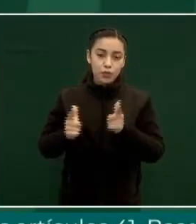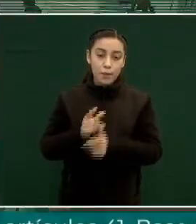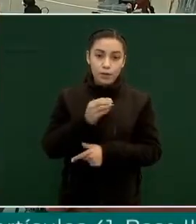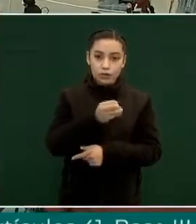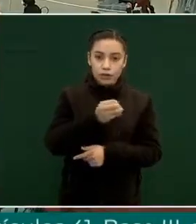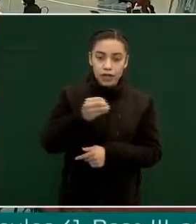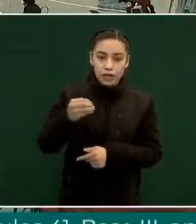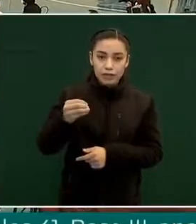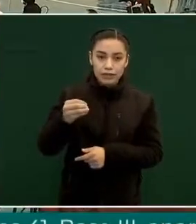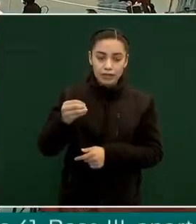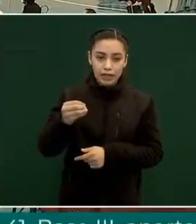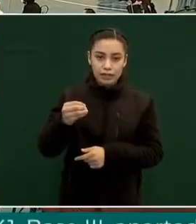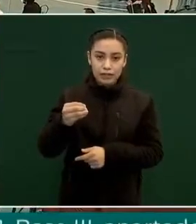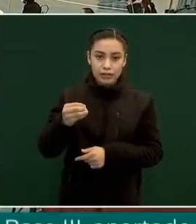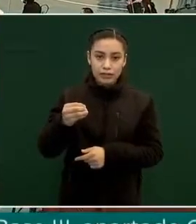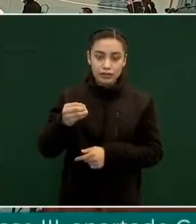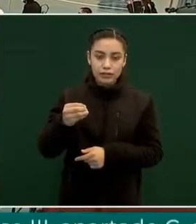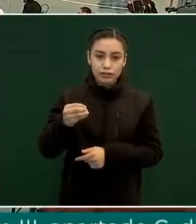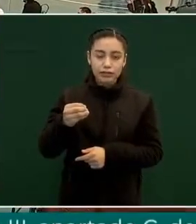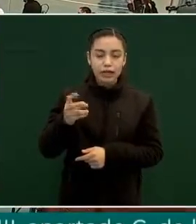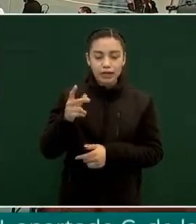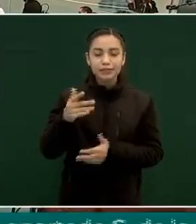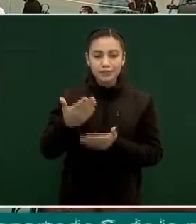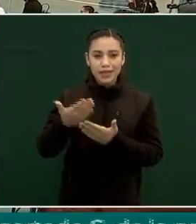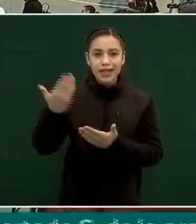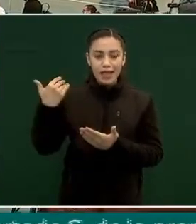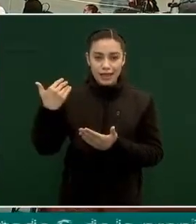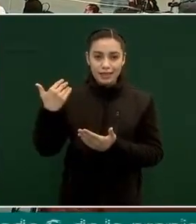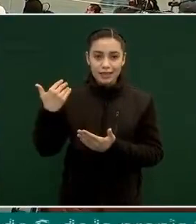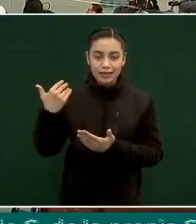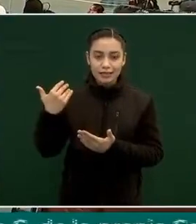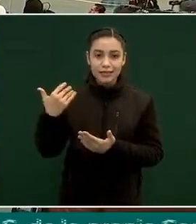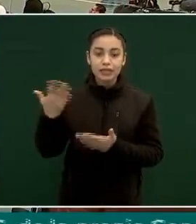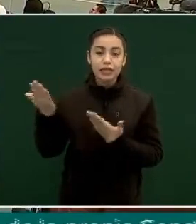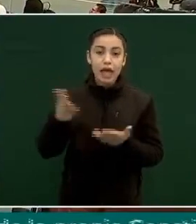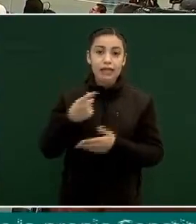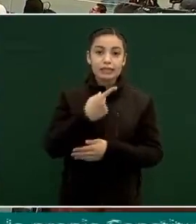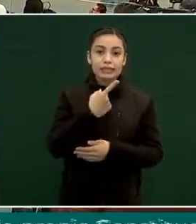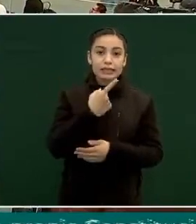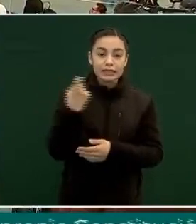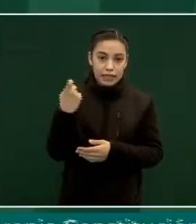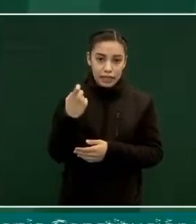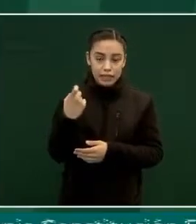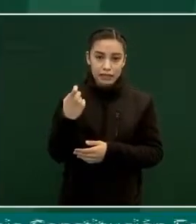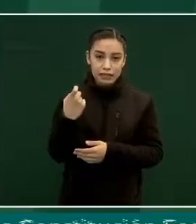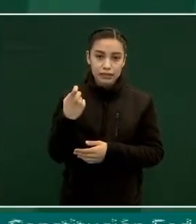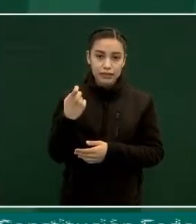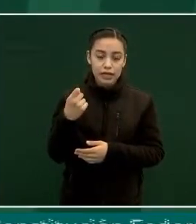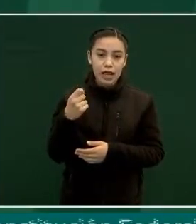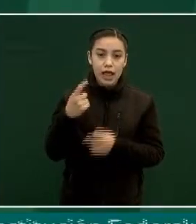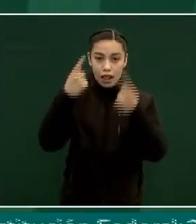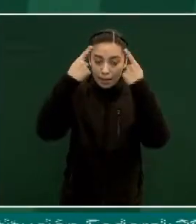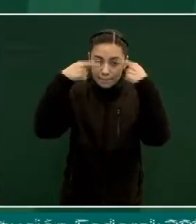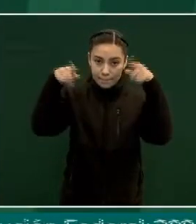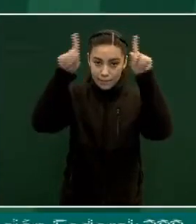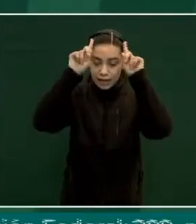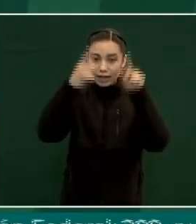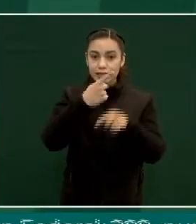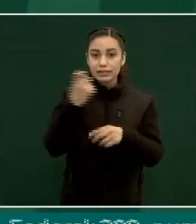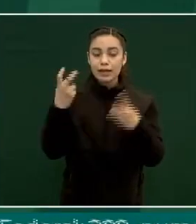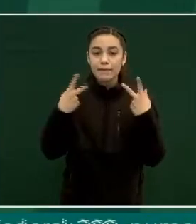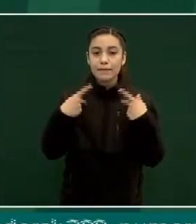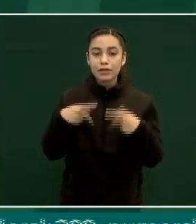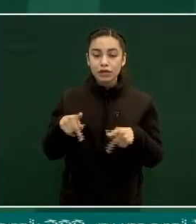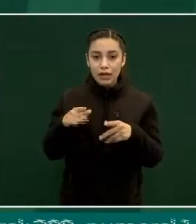ya llegó con anterioridad 100 elementos de la Marina, y